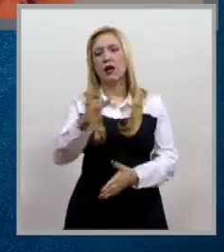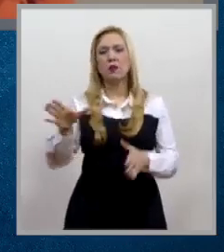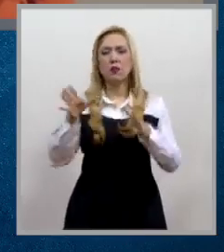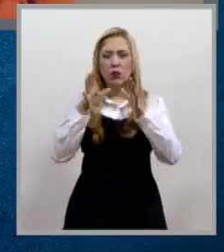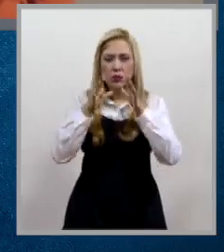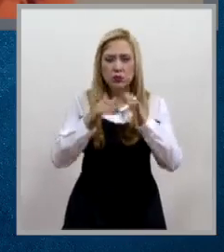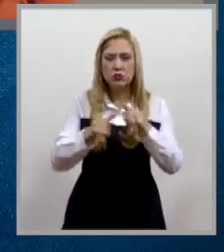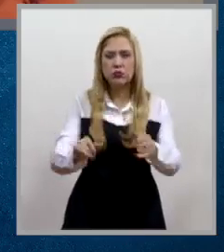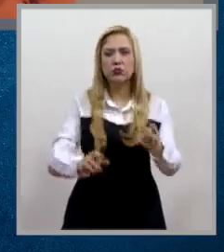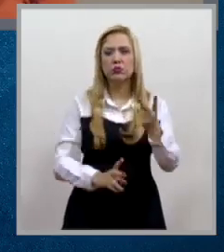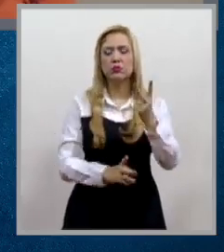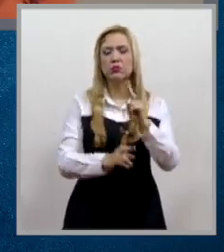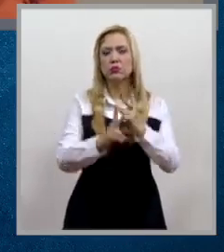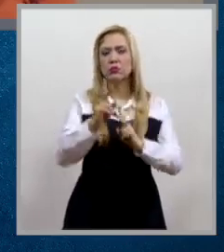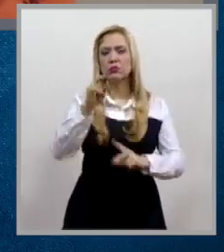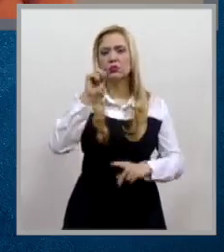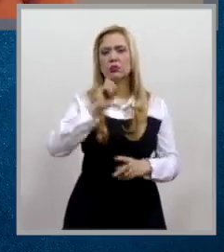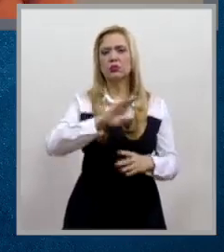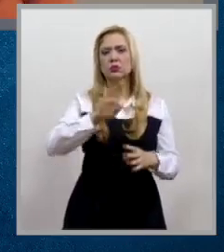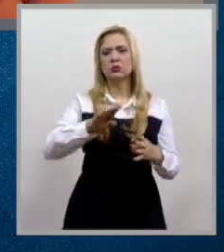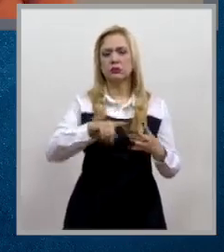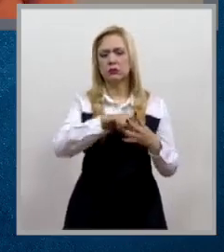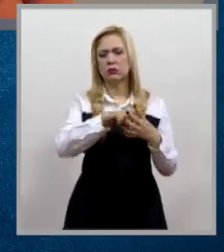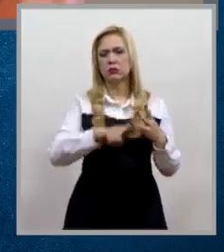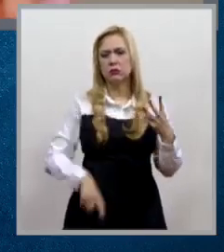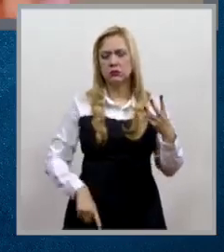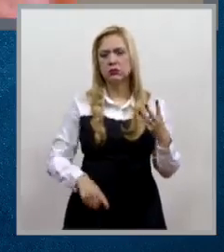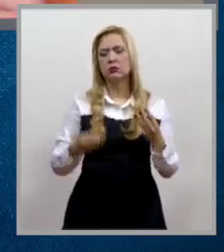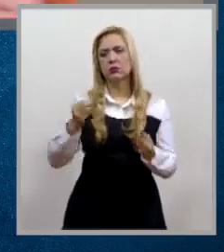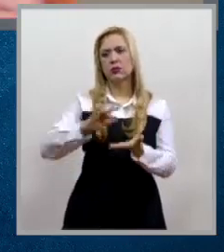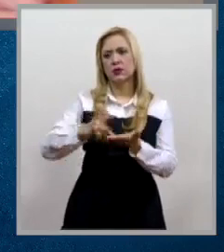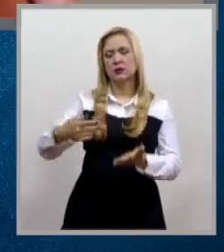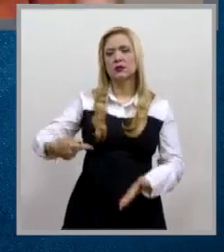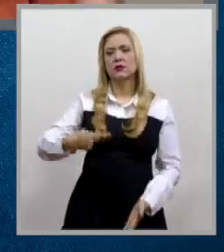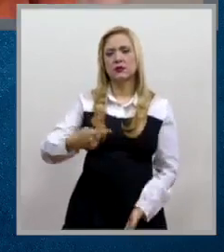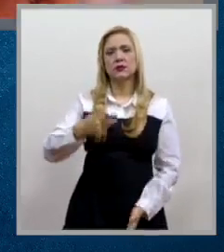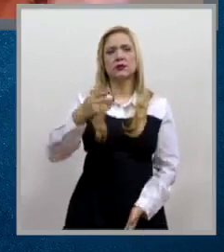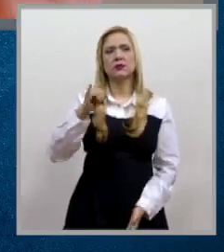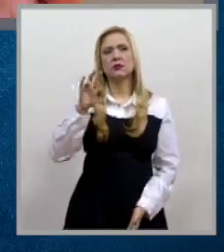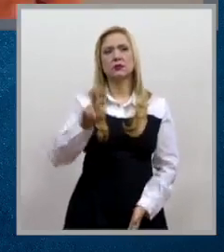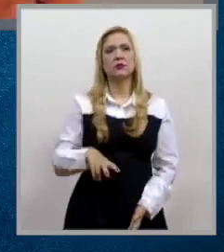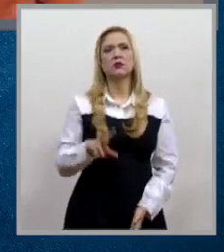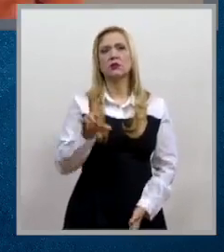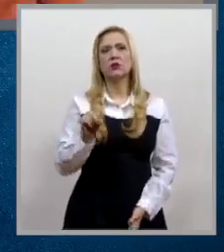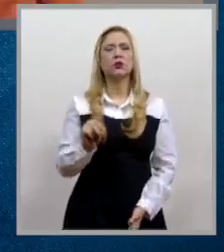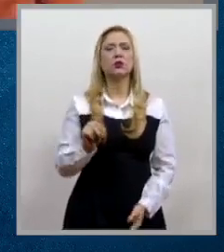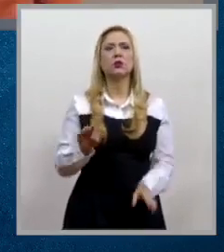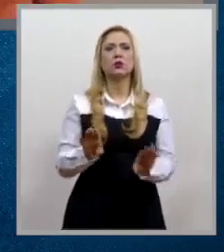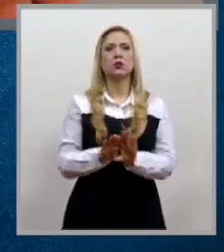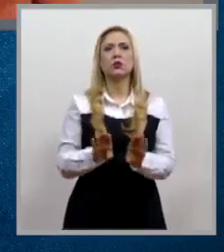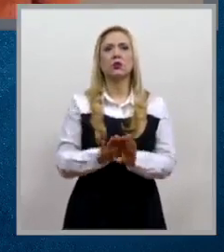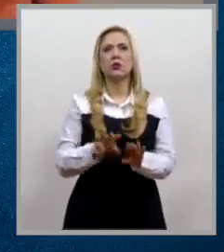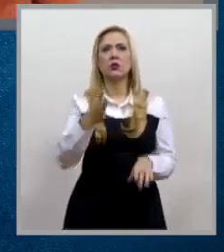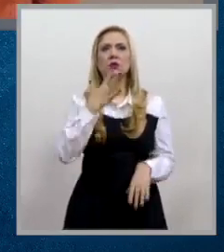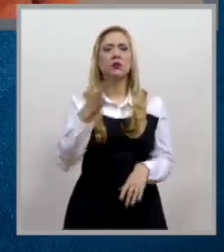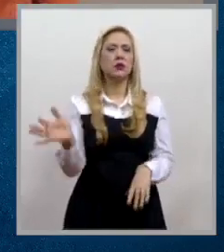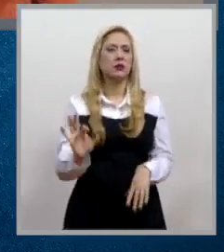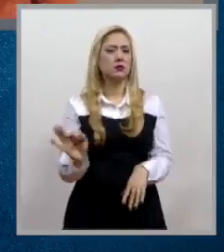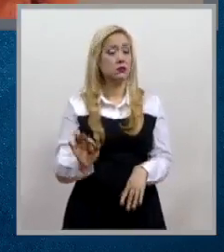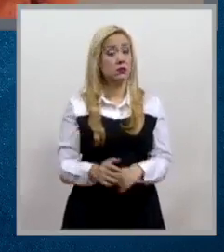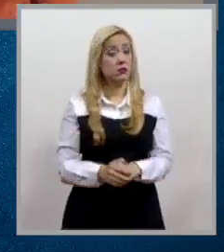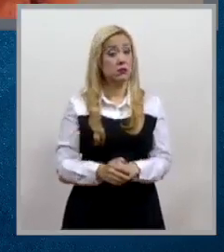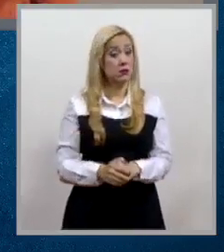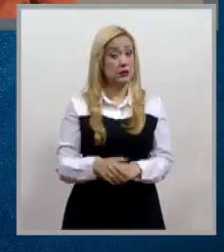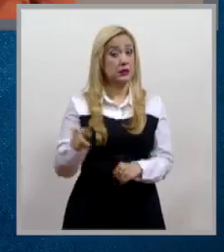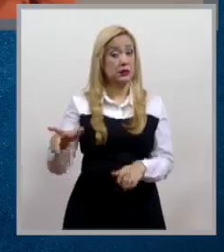cual platicaremos. Y entonces muchas gracias por la pregunta, porque no es una modalidad cualquiera, ¿no?, de la